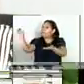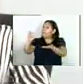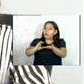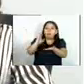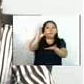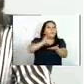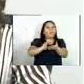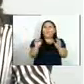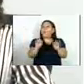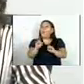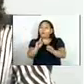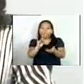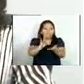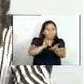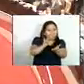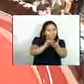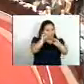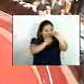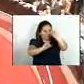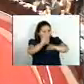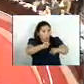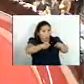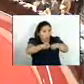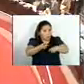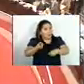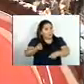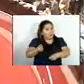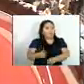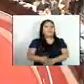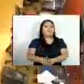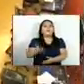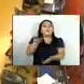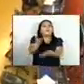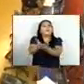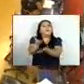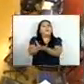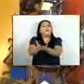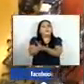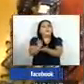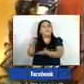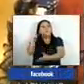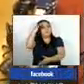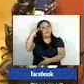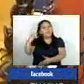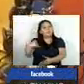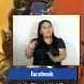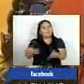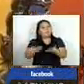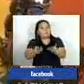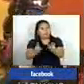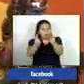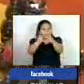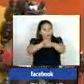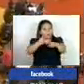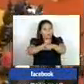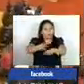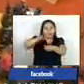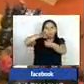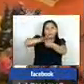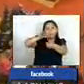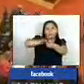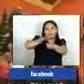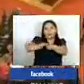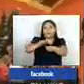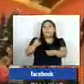poder optimizar los recursos que ya tenemos. Otra de las propuestas fundamentales de González es la modificación en el proceso de elección de